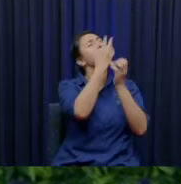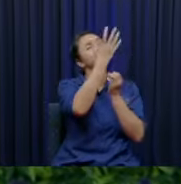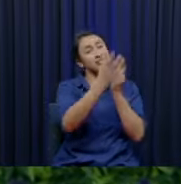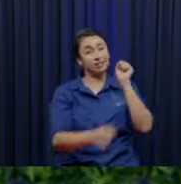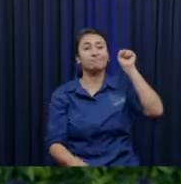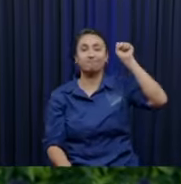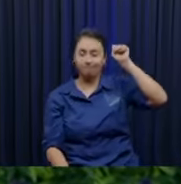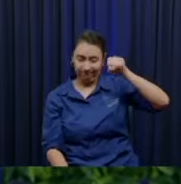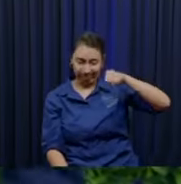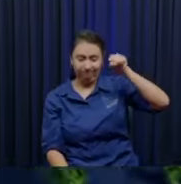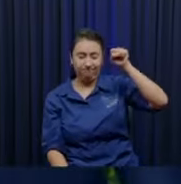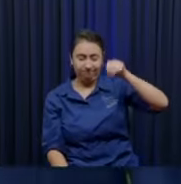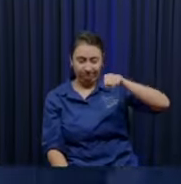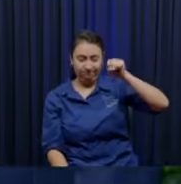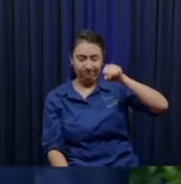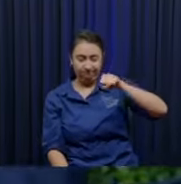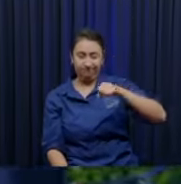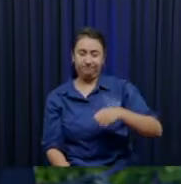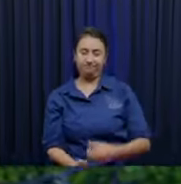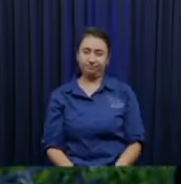individuales.